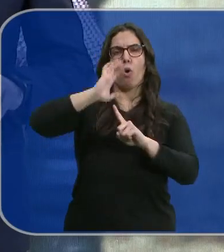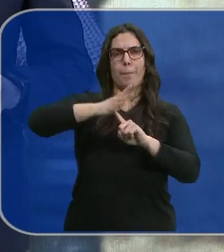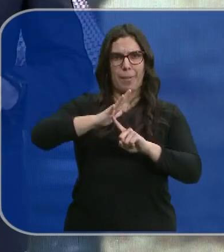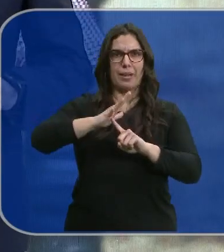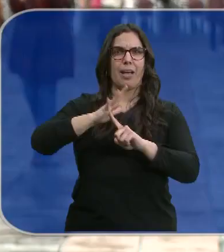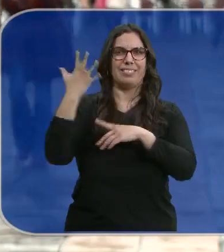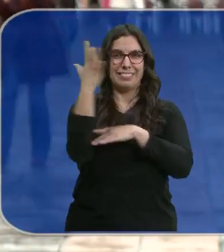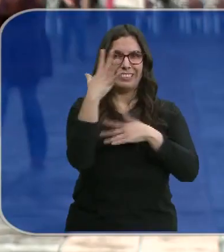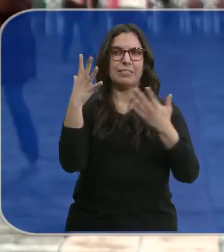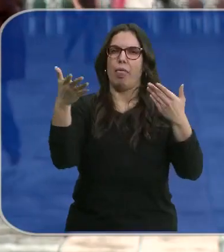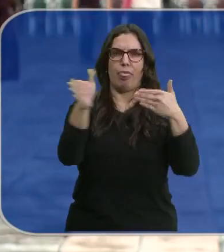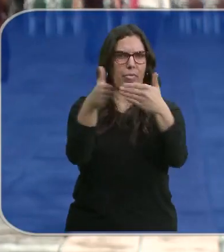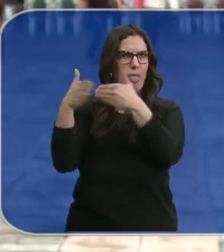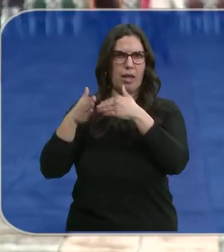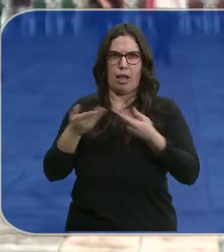Paco Gómez.